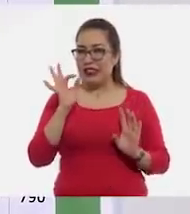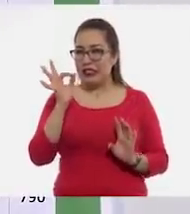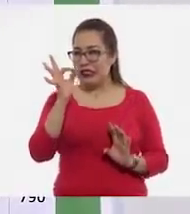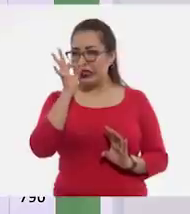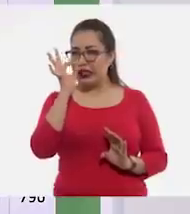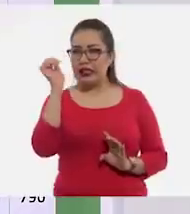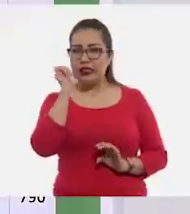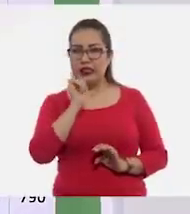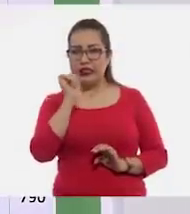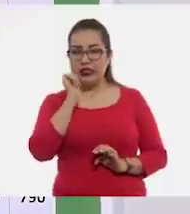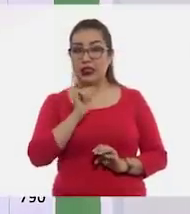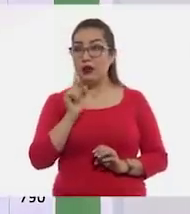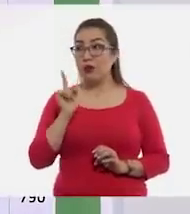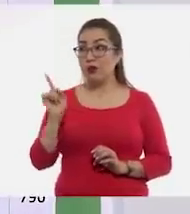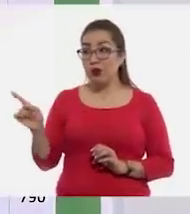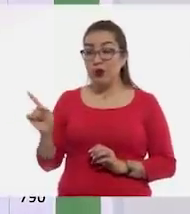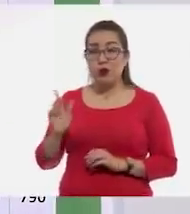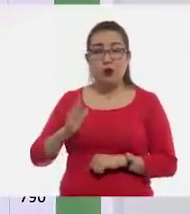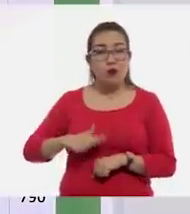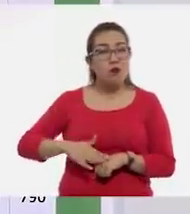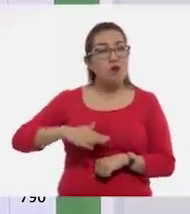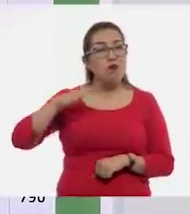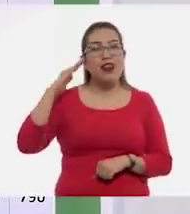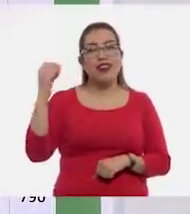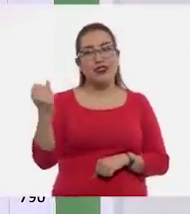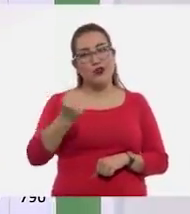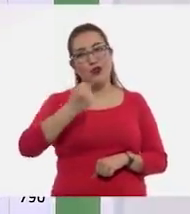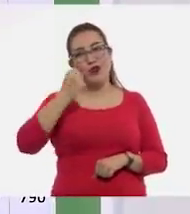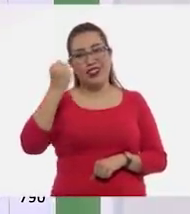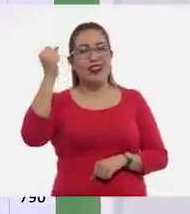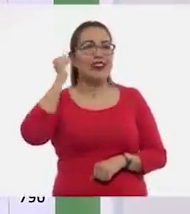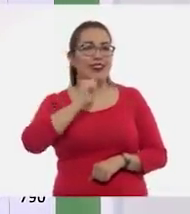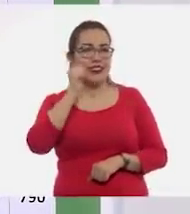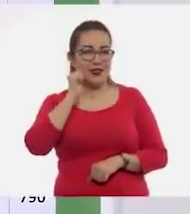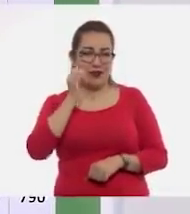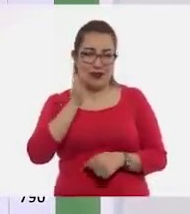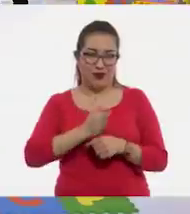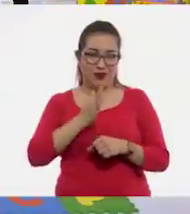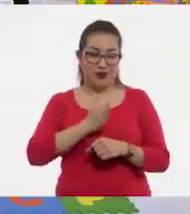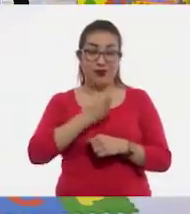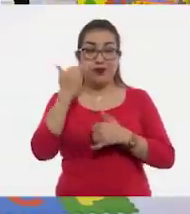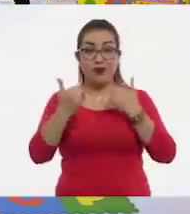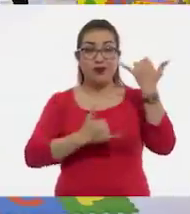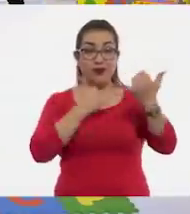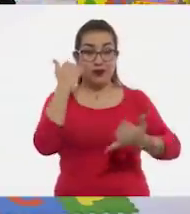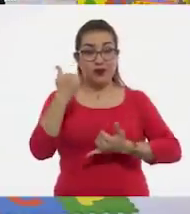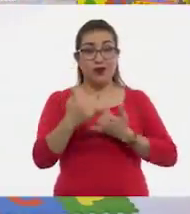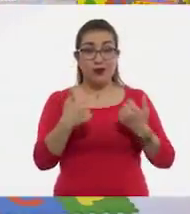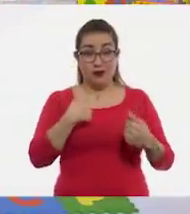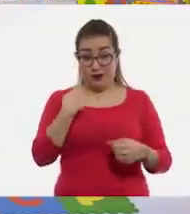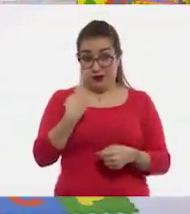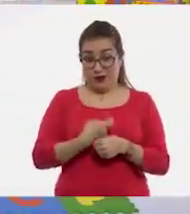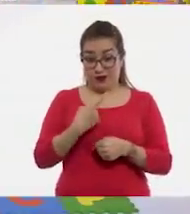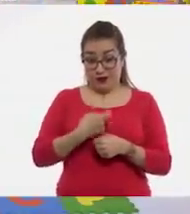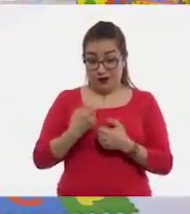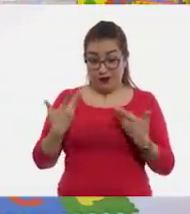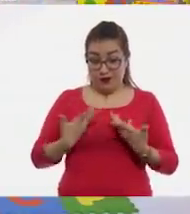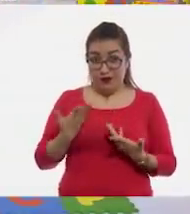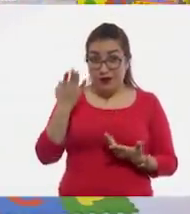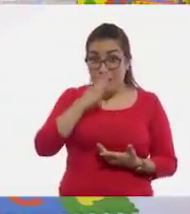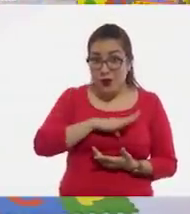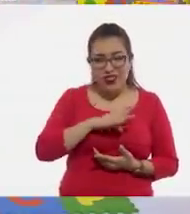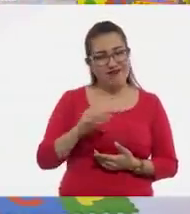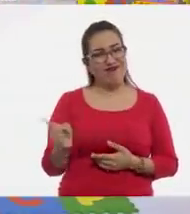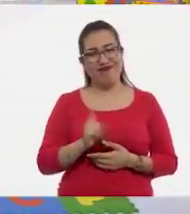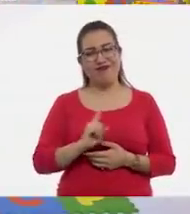tiene mucho más suerte en estos juegos. Una vez que lo haga yo, no estuvo mal, no estuvo mal,